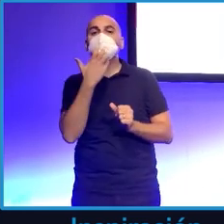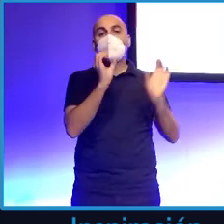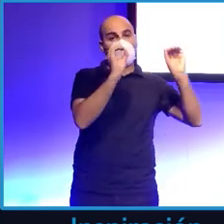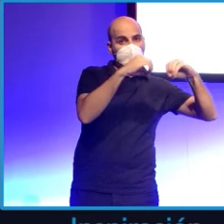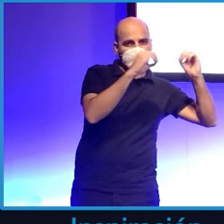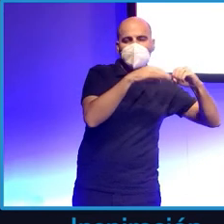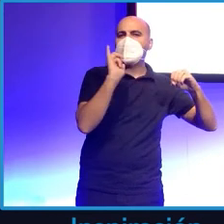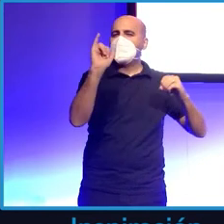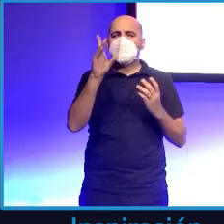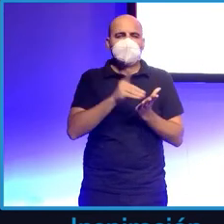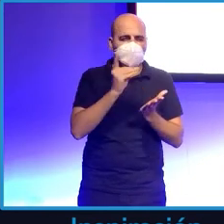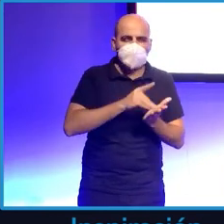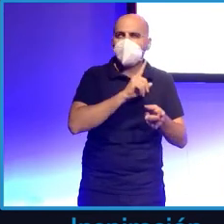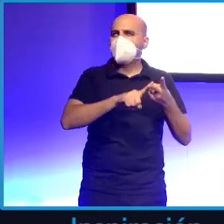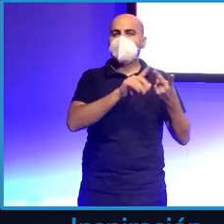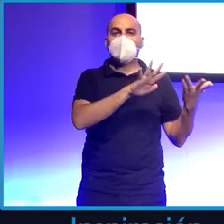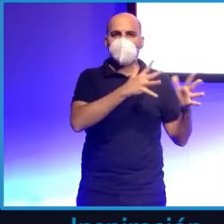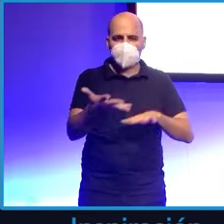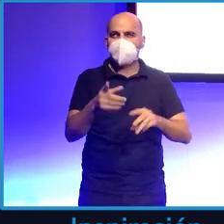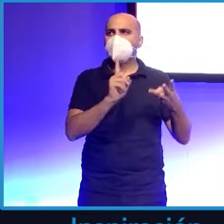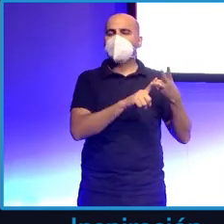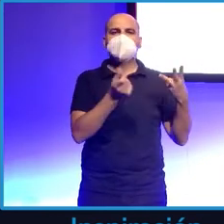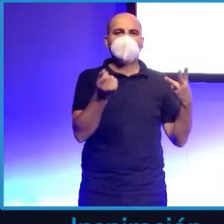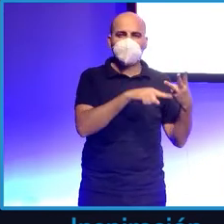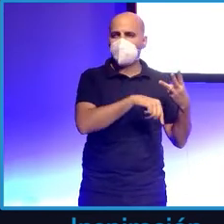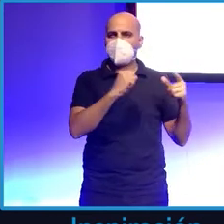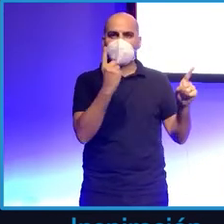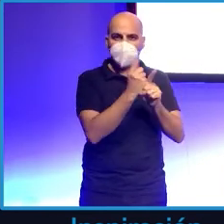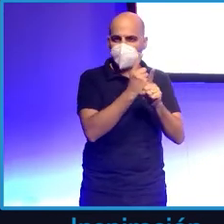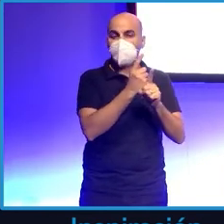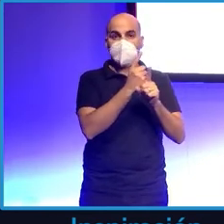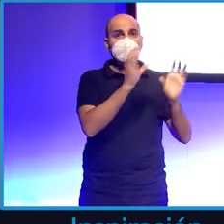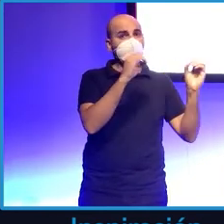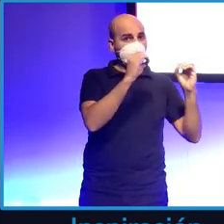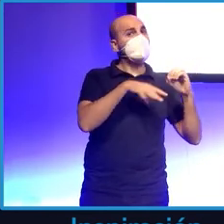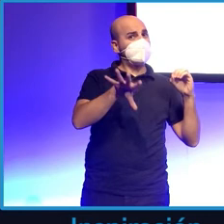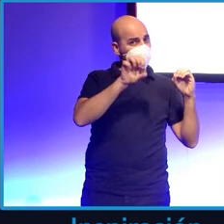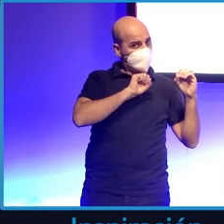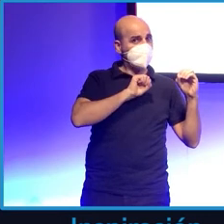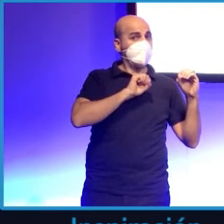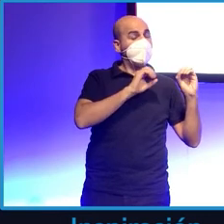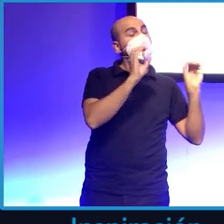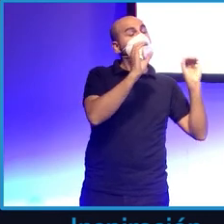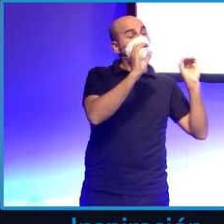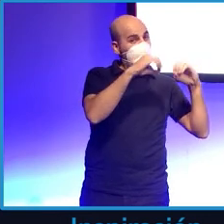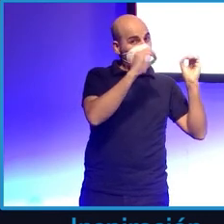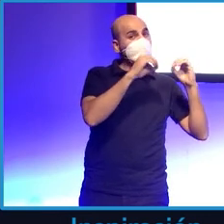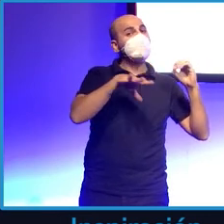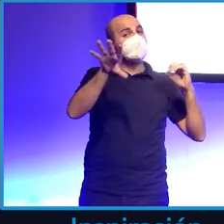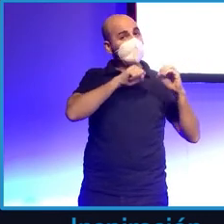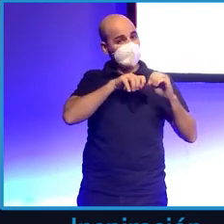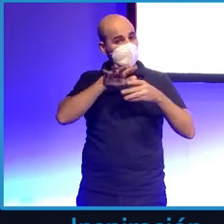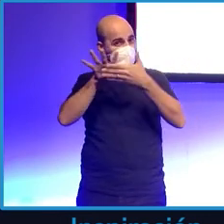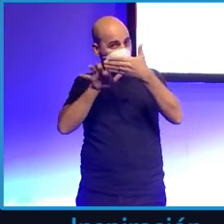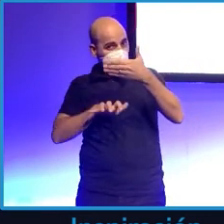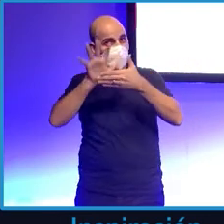diccionario tiene traductor tiene para temas de sinónimos y antónimos por lo tanto google entiende y entiende el contexto si buscáis ahora mismo en cualquier